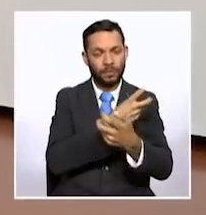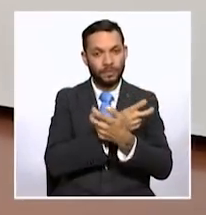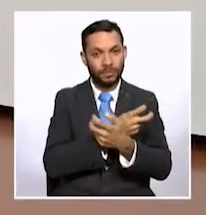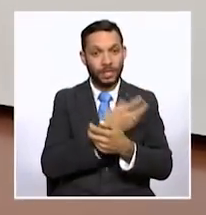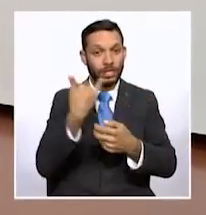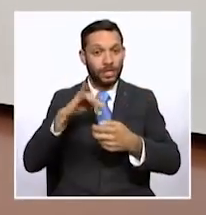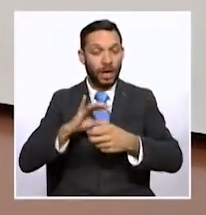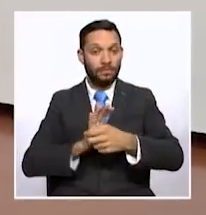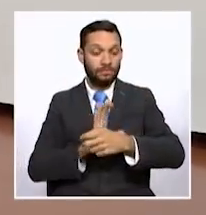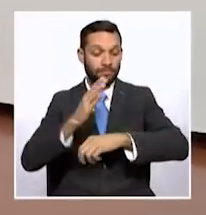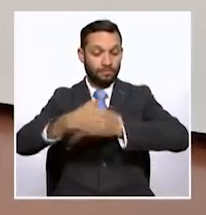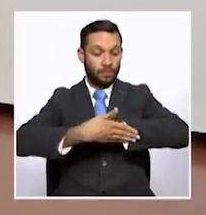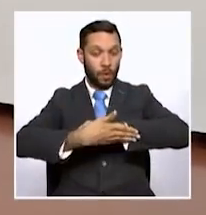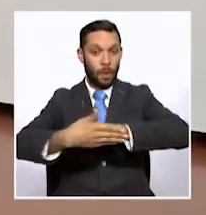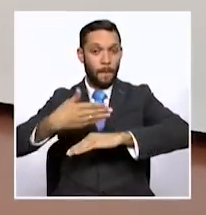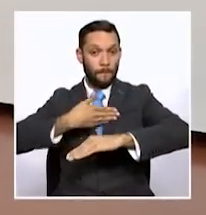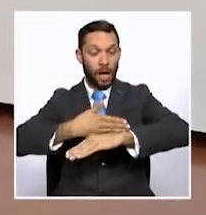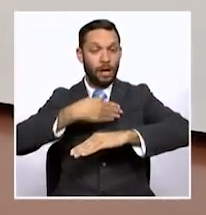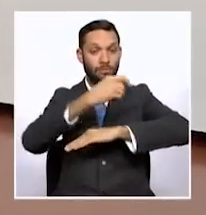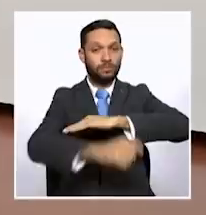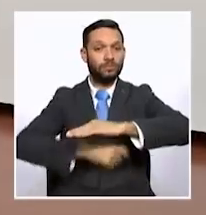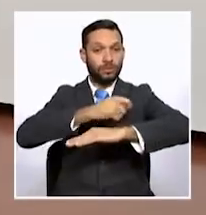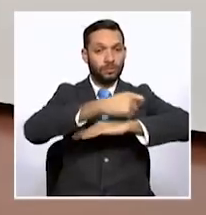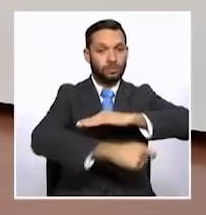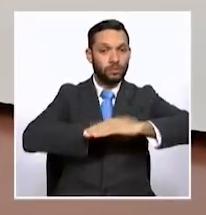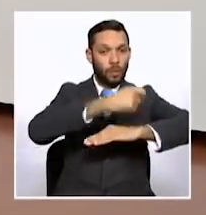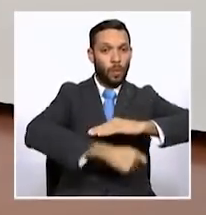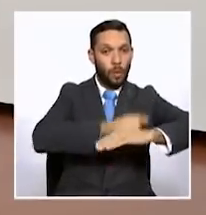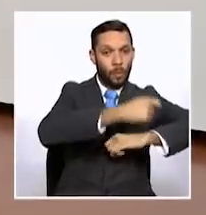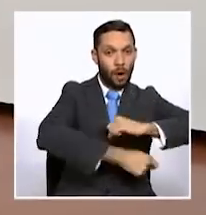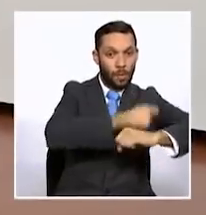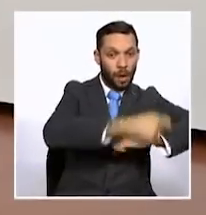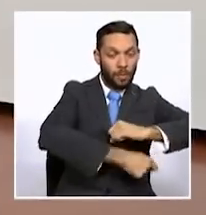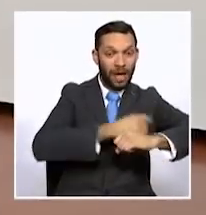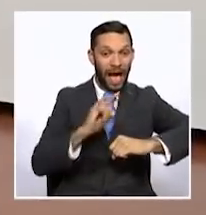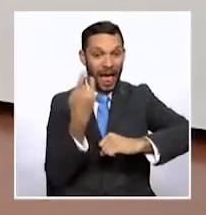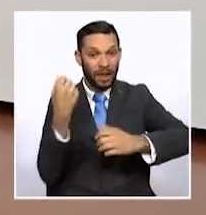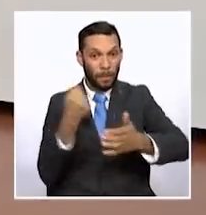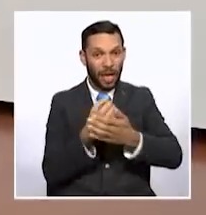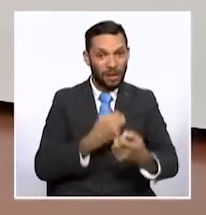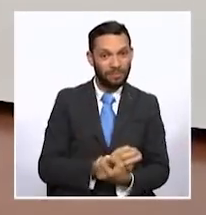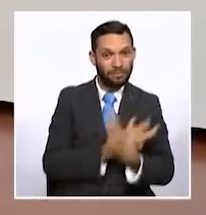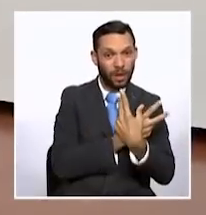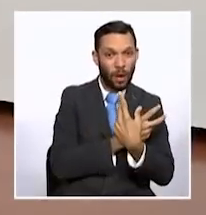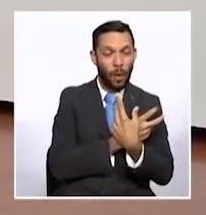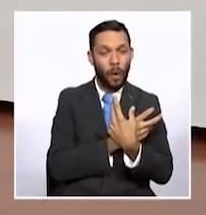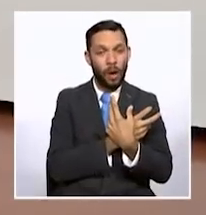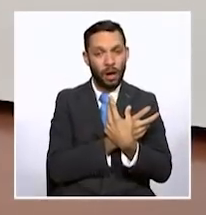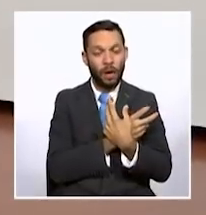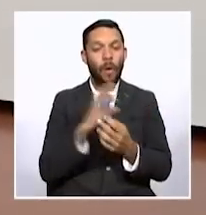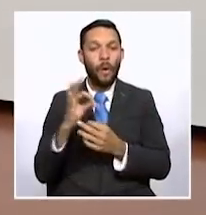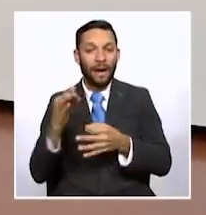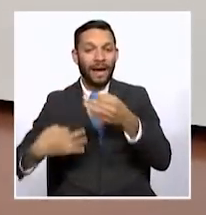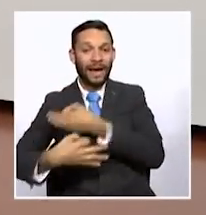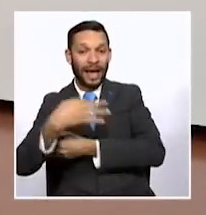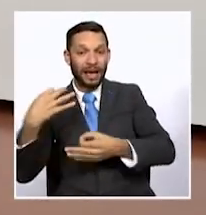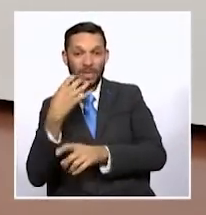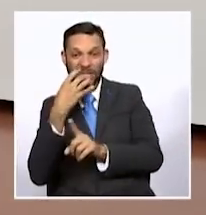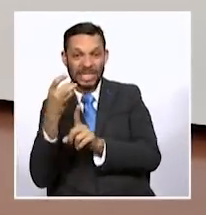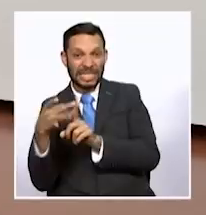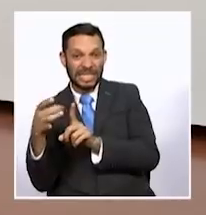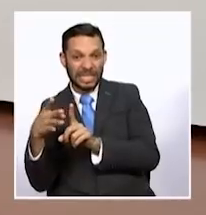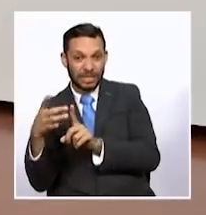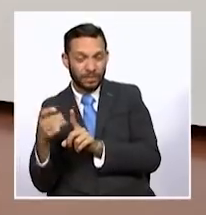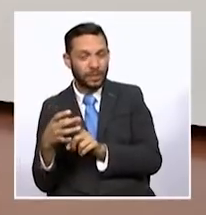yeso, no es operar una cadera, es entender la importancia del sistema óseo en el contexto del